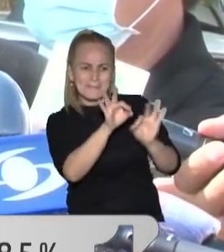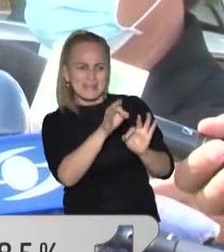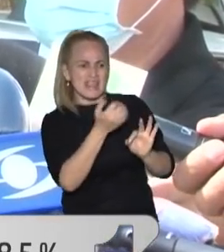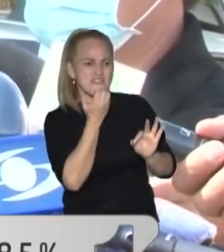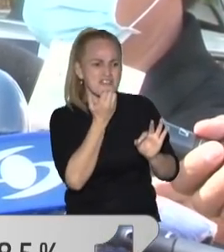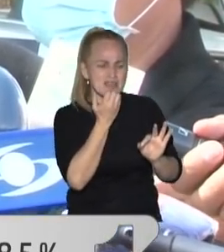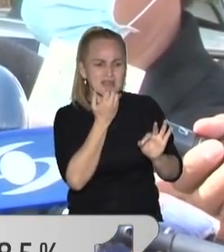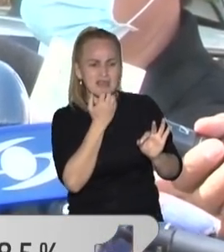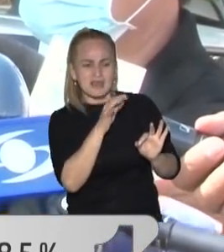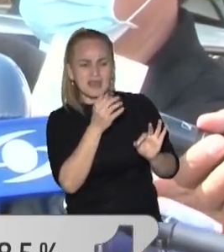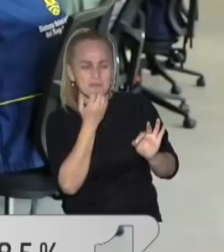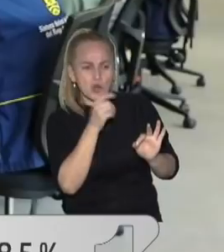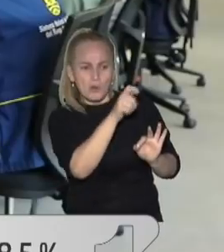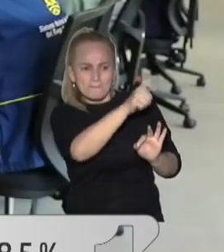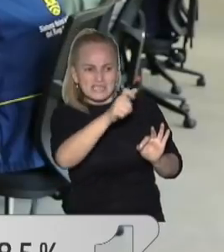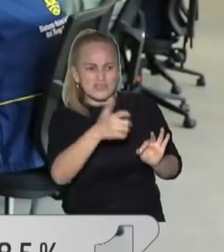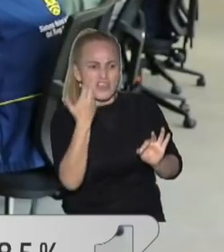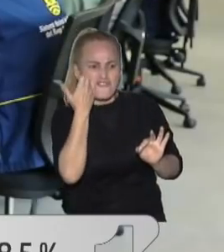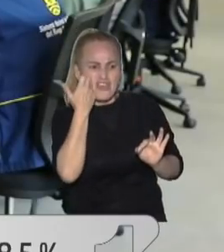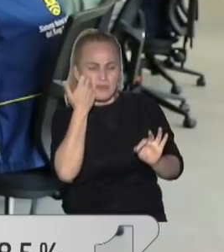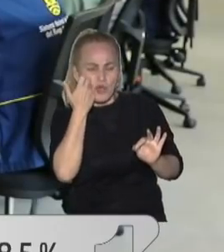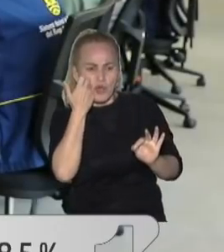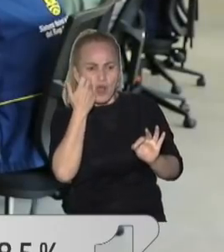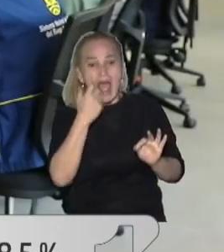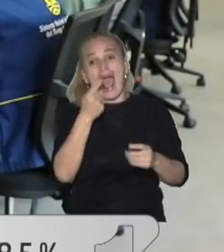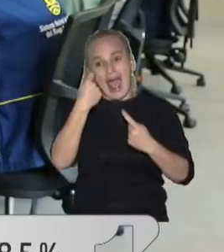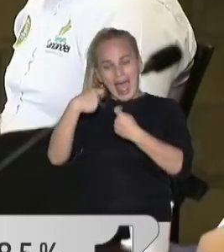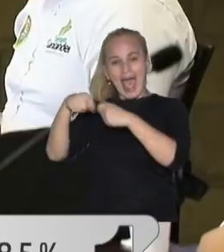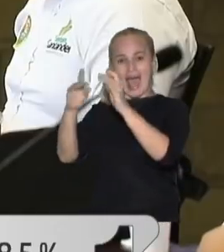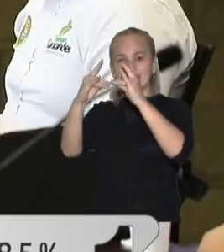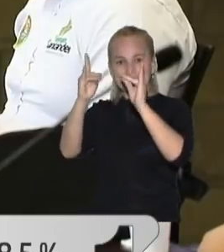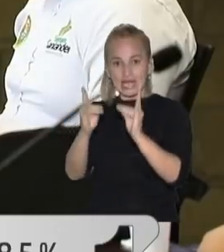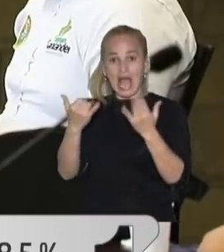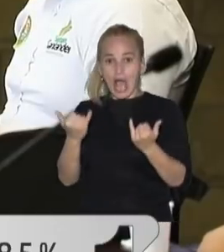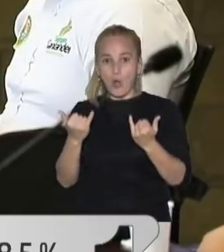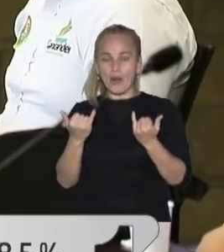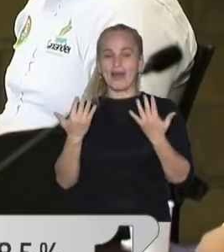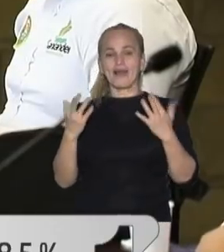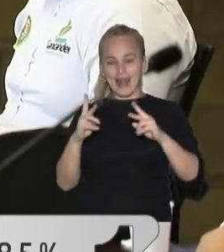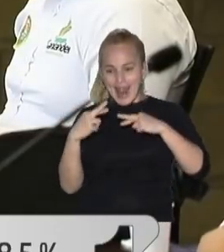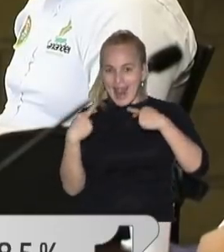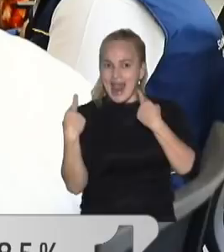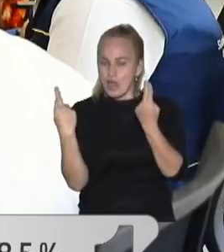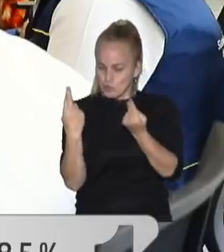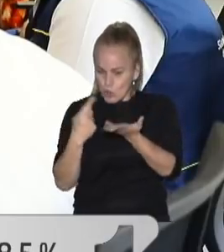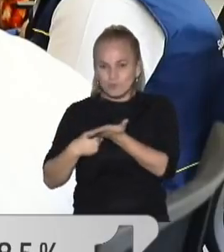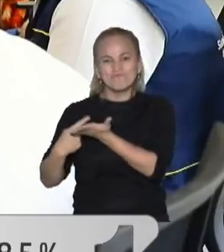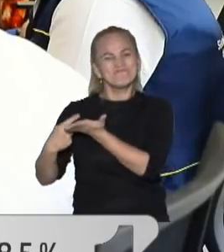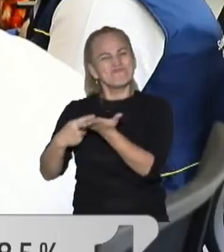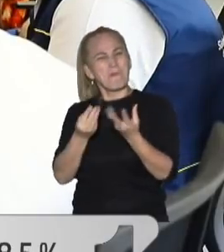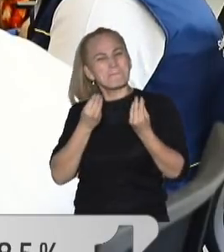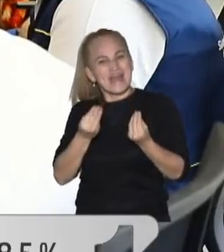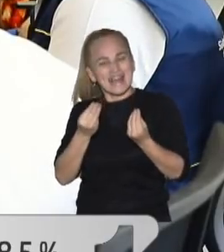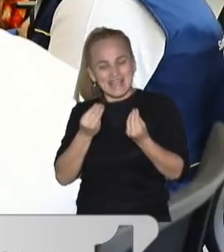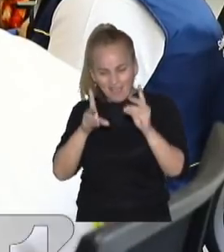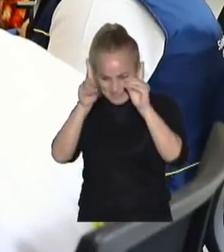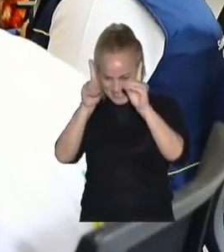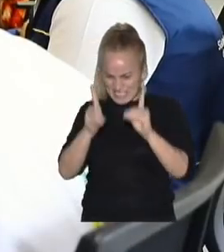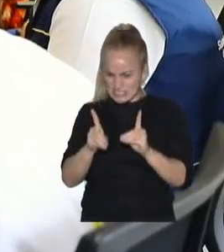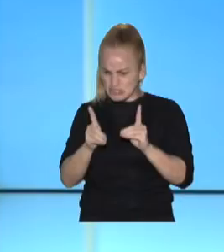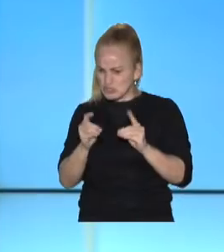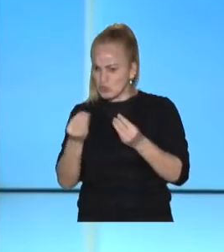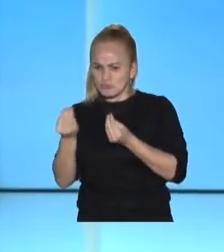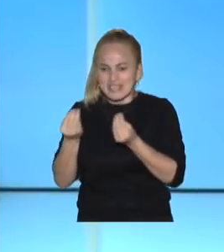con casos de COVID positivo. A esta hora se desarrolla un puesto de mando unificado extraordinario para tomar nuevas